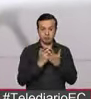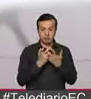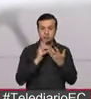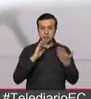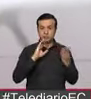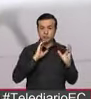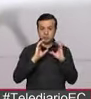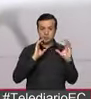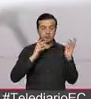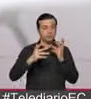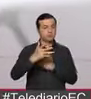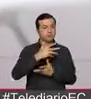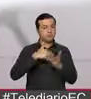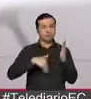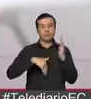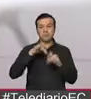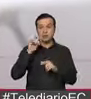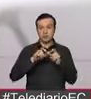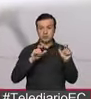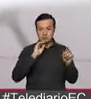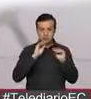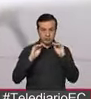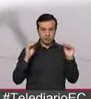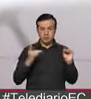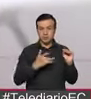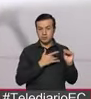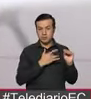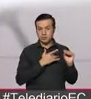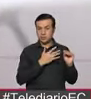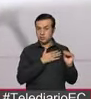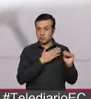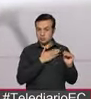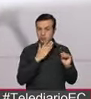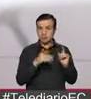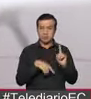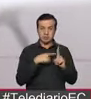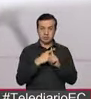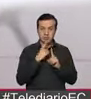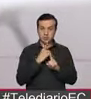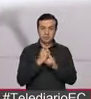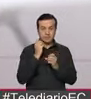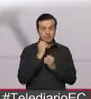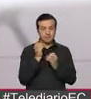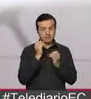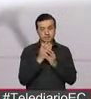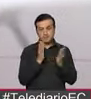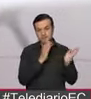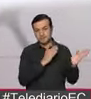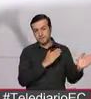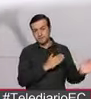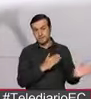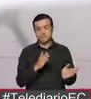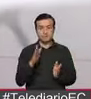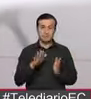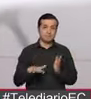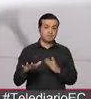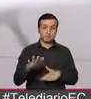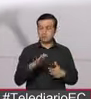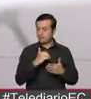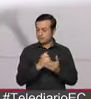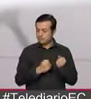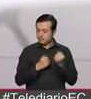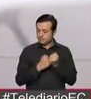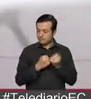comunicación poder aumentar e incrementar la confianza pero también incrementar la información que nos pueden dar los ciudadanos para